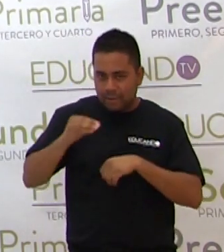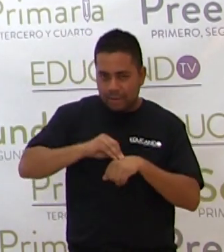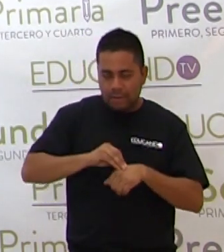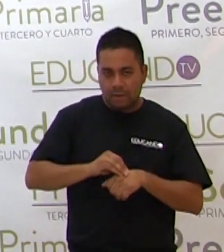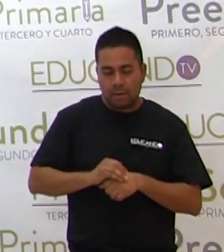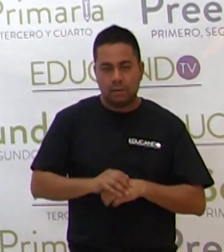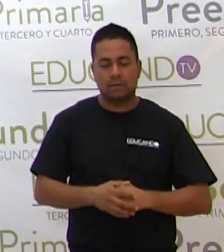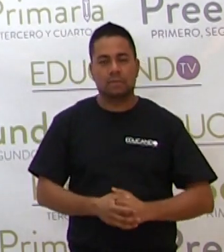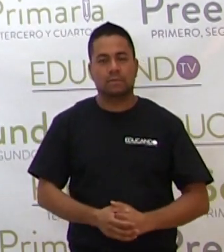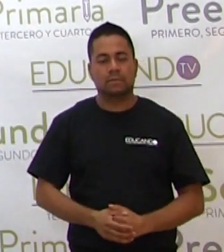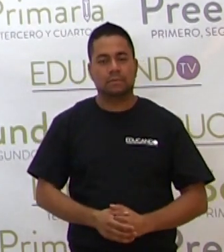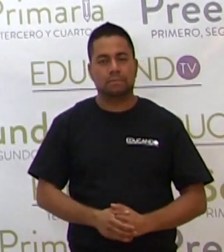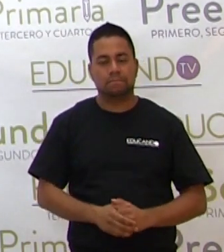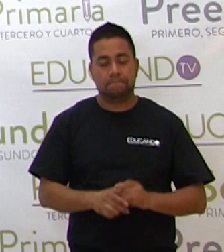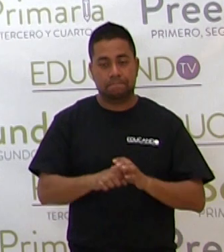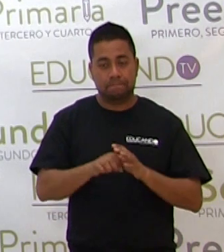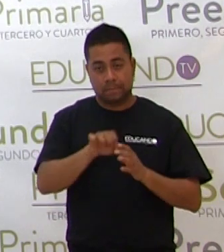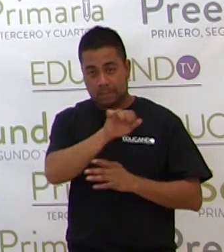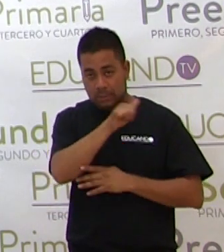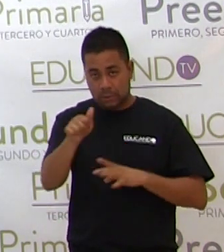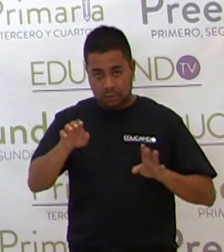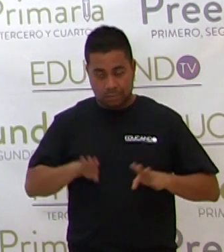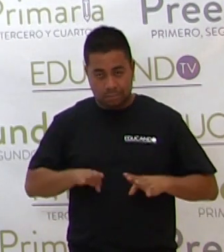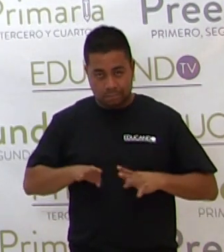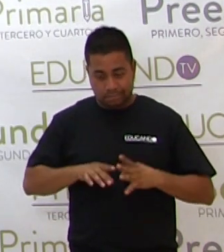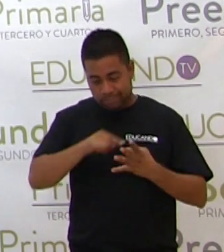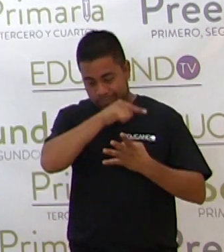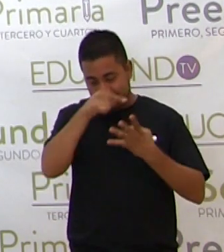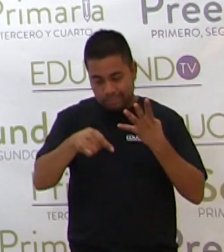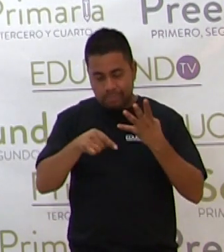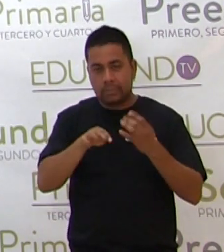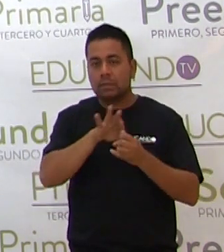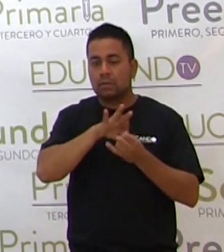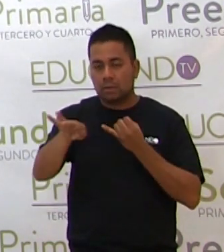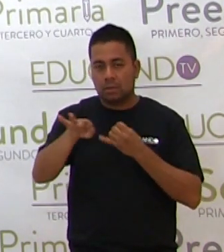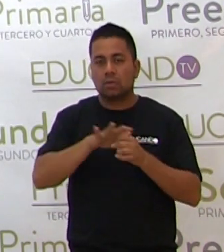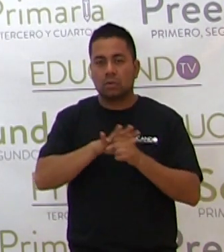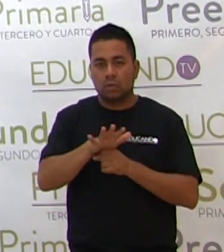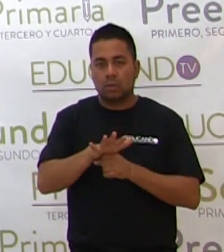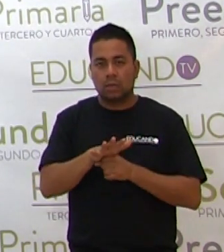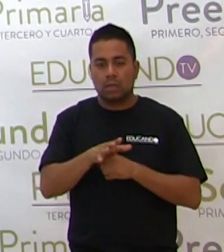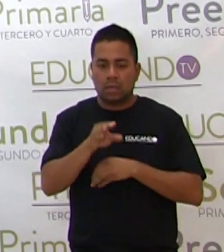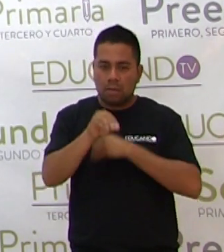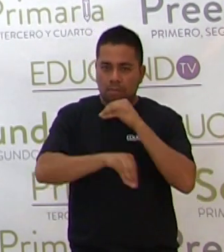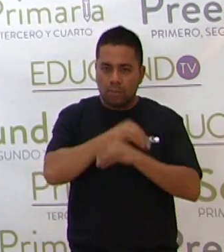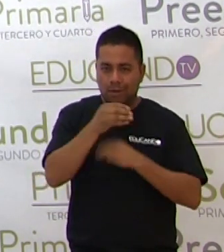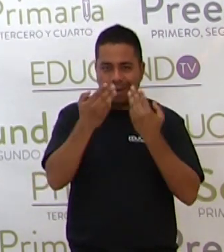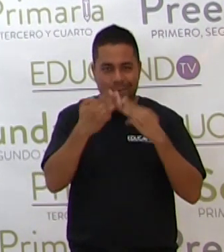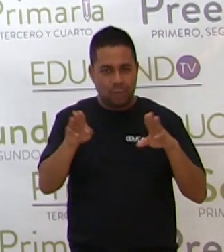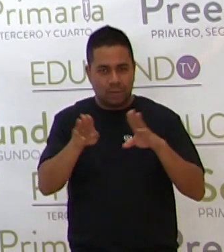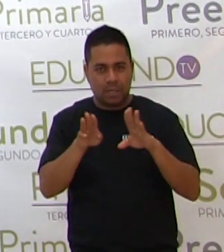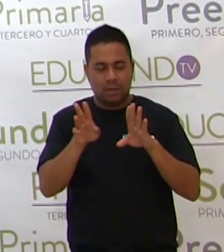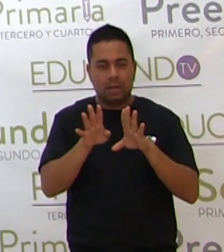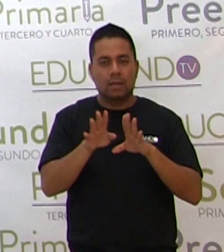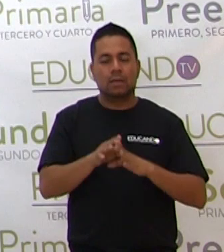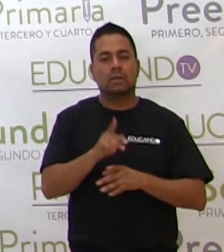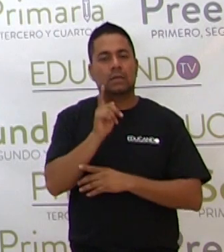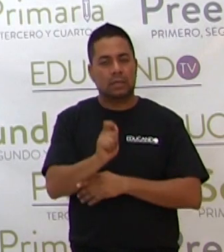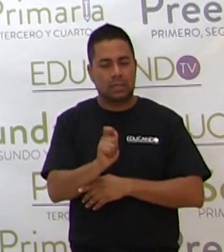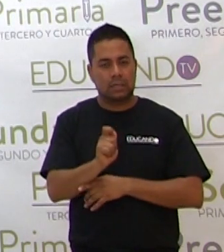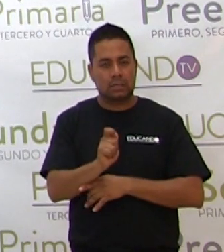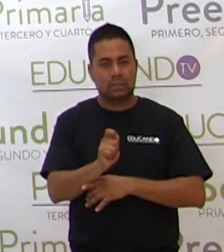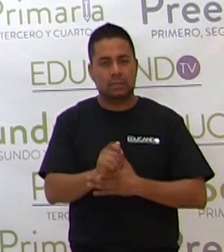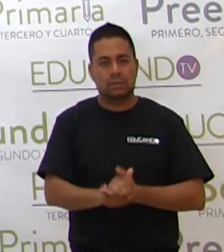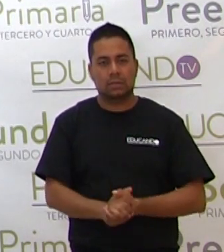uno de los últimos características una de las últimas características serían los efectos sonoros estos efectos sonoros